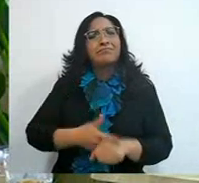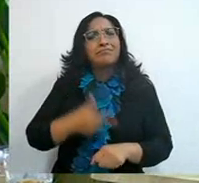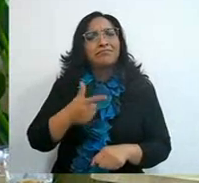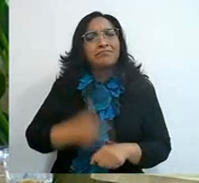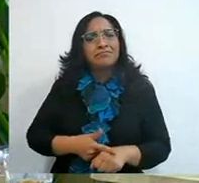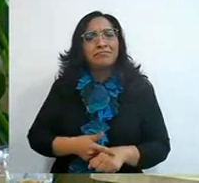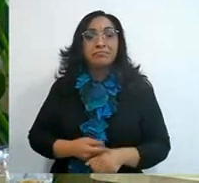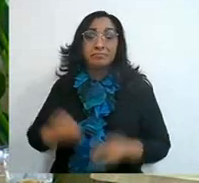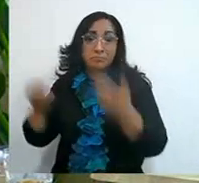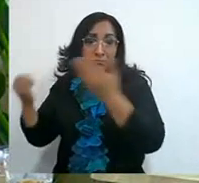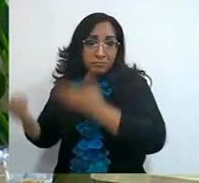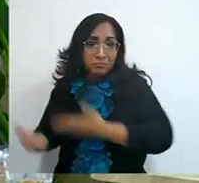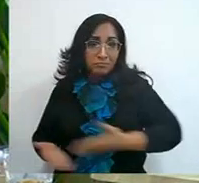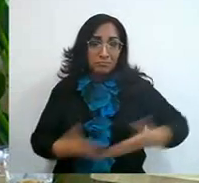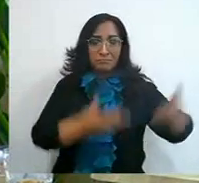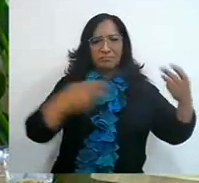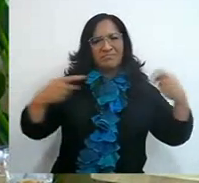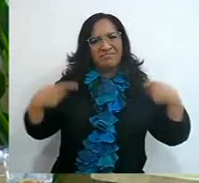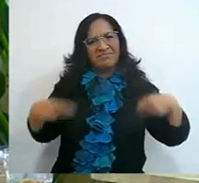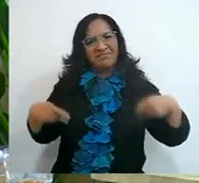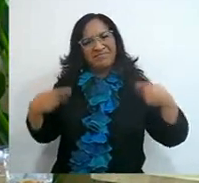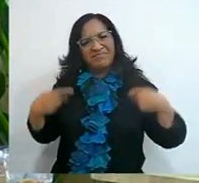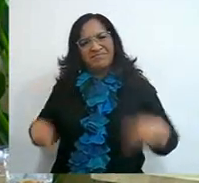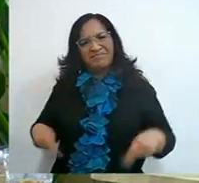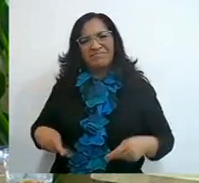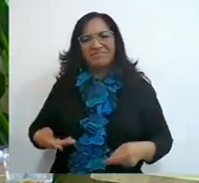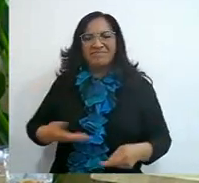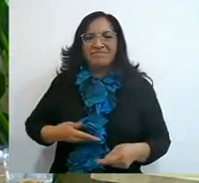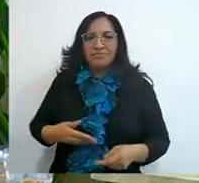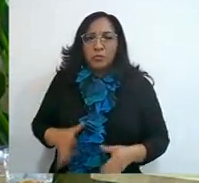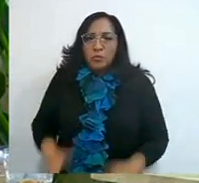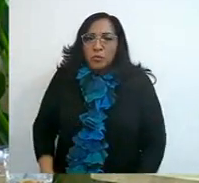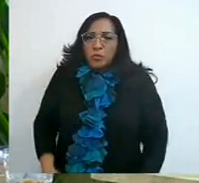¿Llevó a la gente a una embolia?